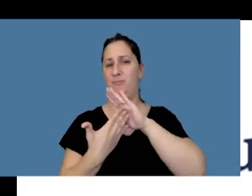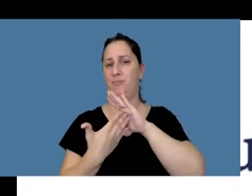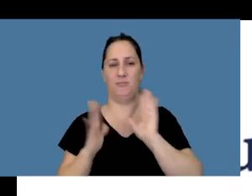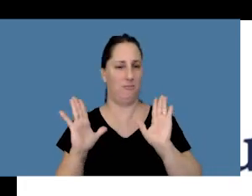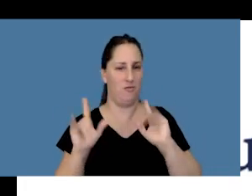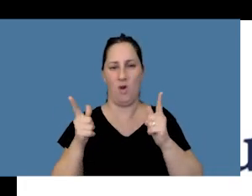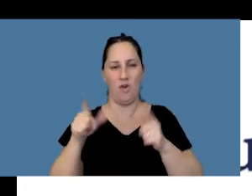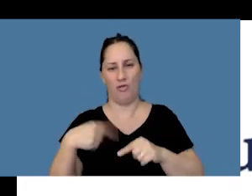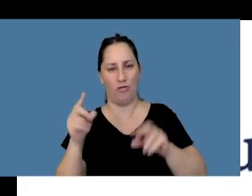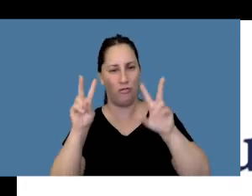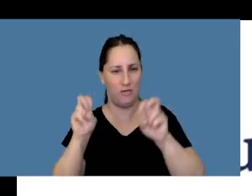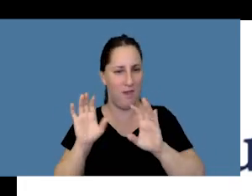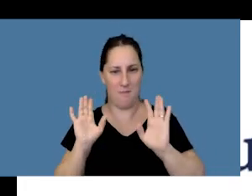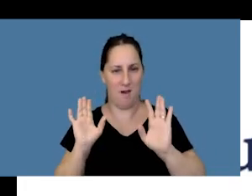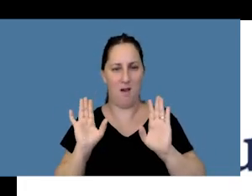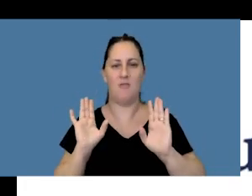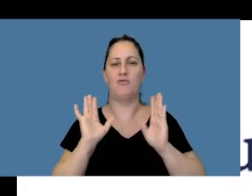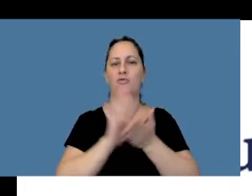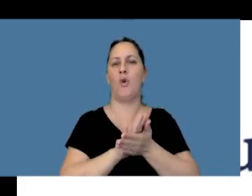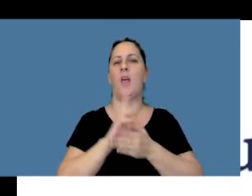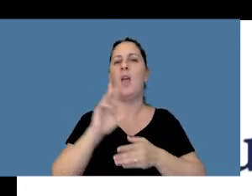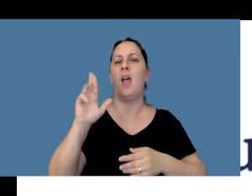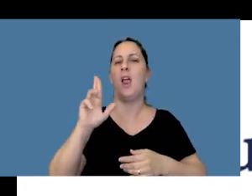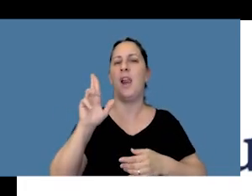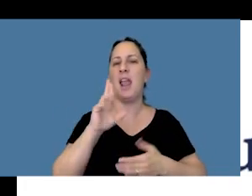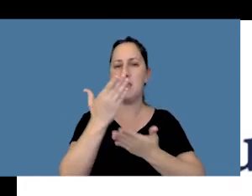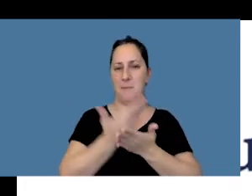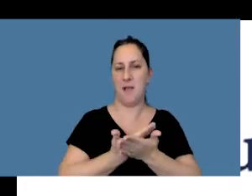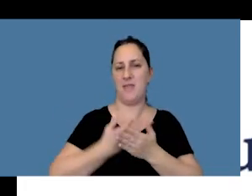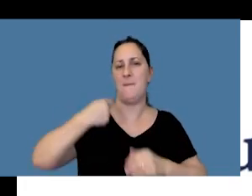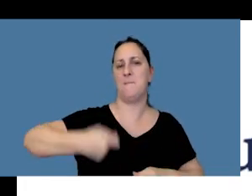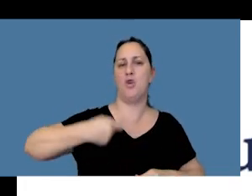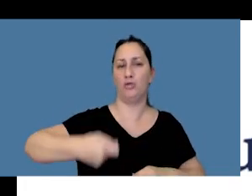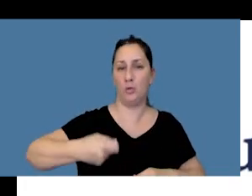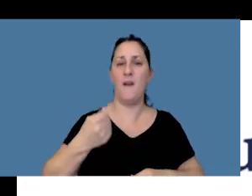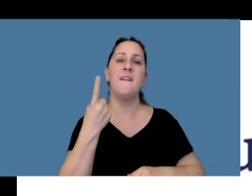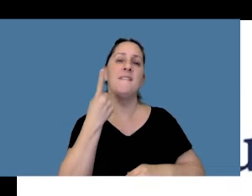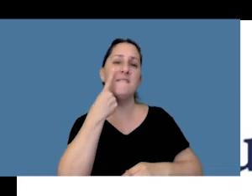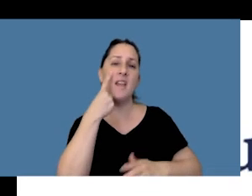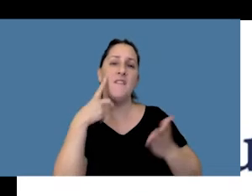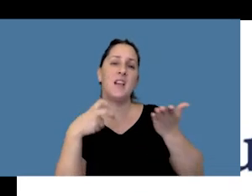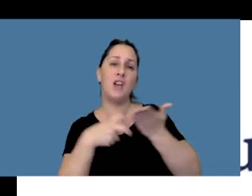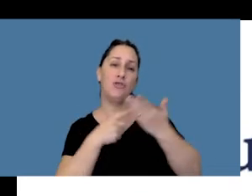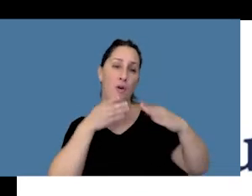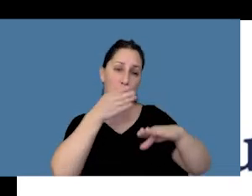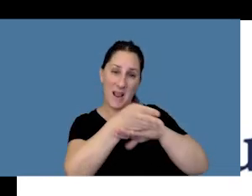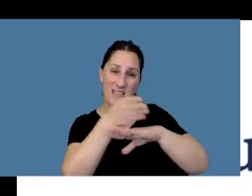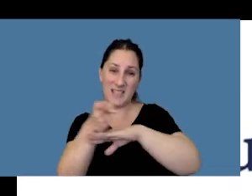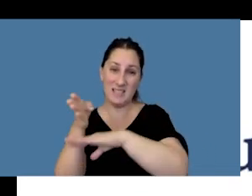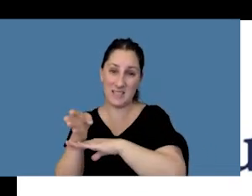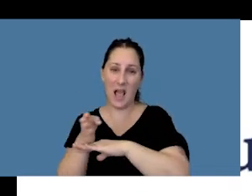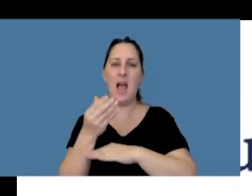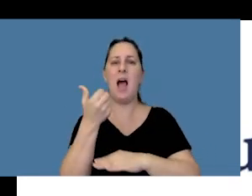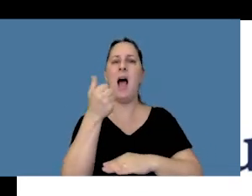previsto dentro de lo que es el régimen de monotributo. En lo que es verificación presencial se hace un acta